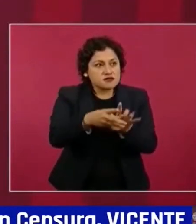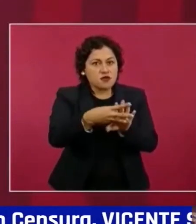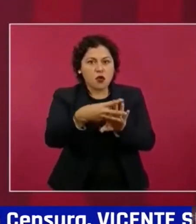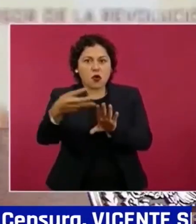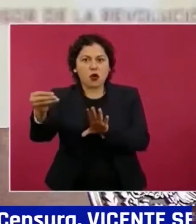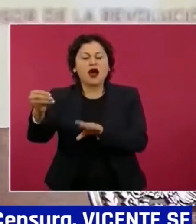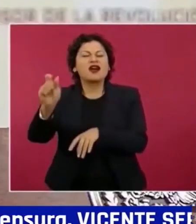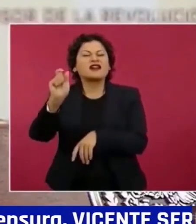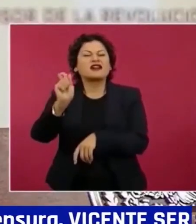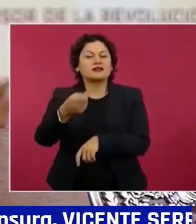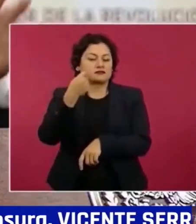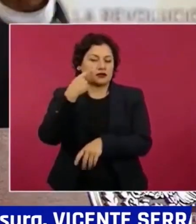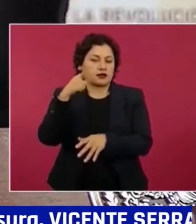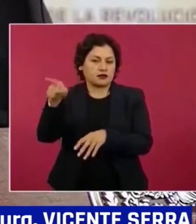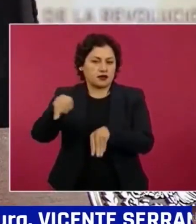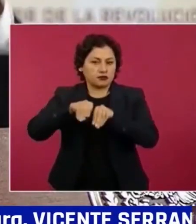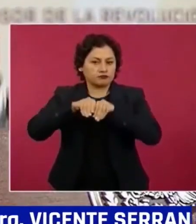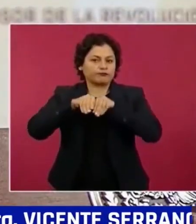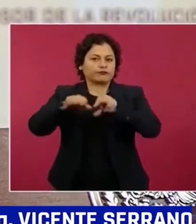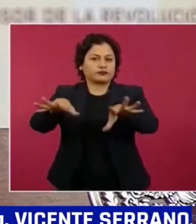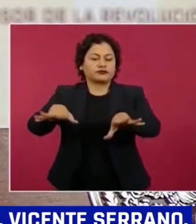Saca unos